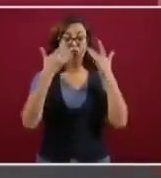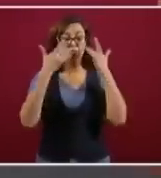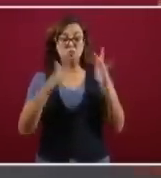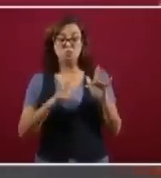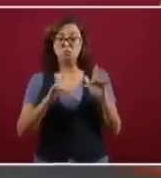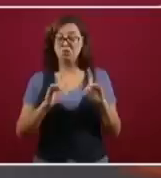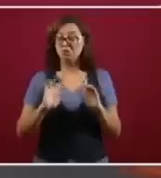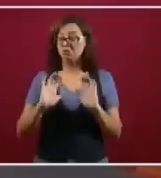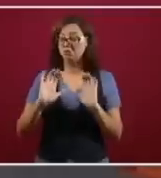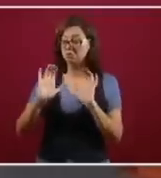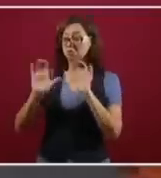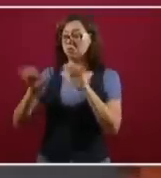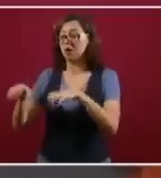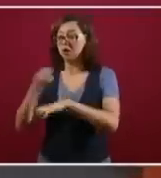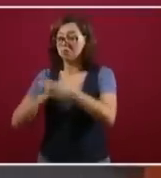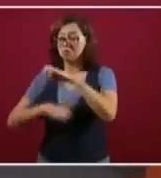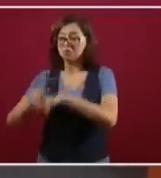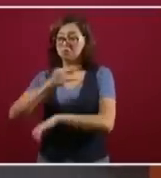pues no voy a poder